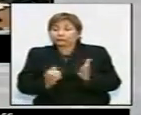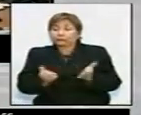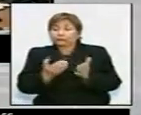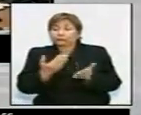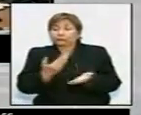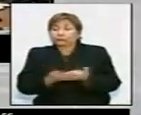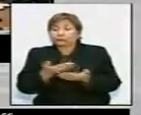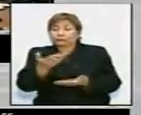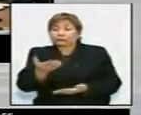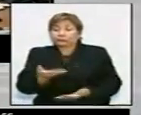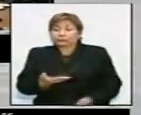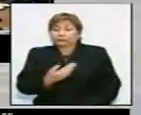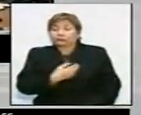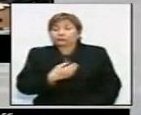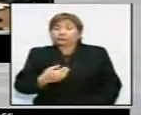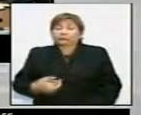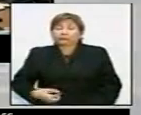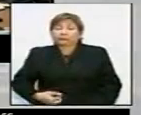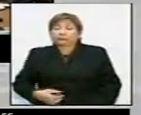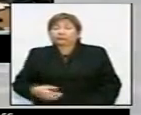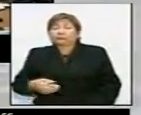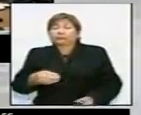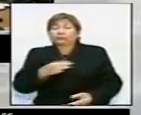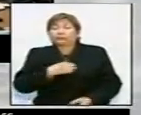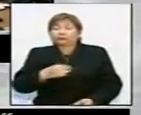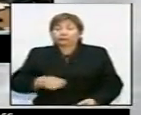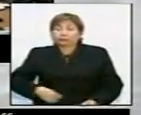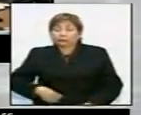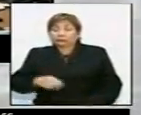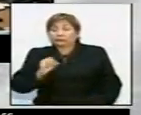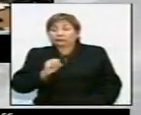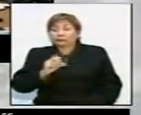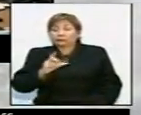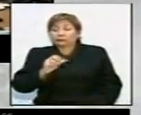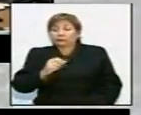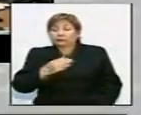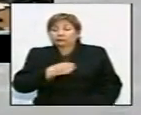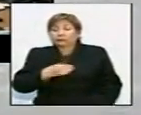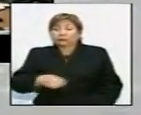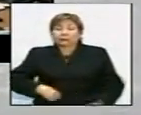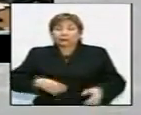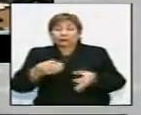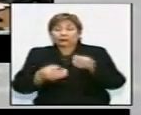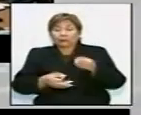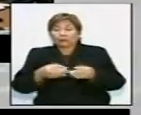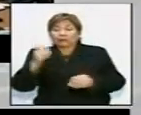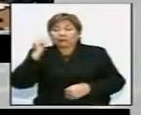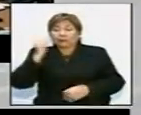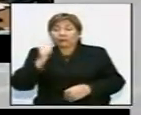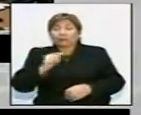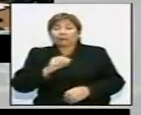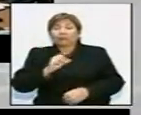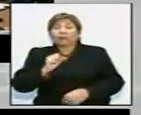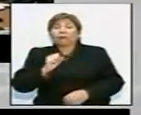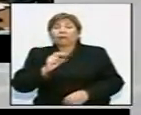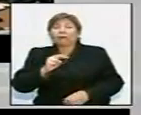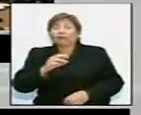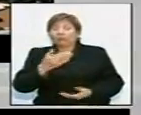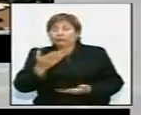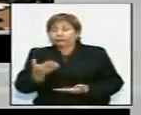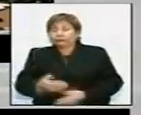se ha invitado al presidente del Consejo de Ministros, Salvador del Solar, y también al ministro de Justicia y Derechos Humanos, Vicente Ceballos.